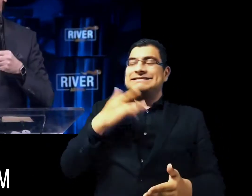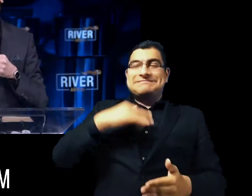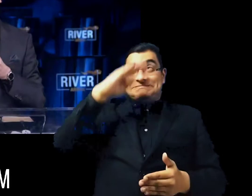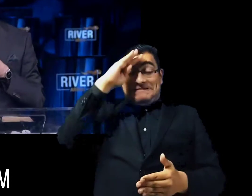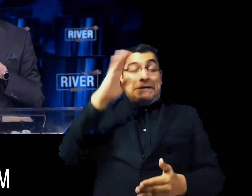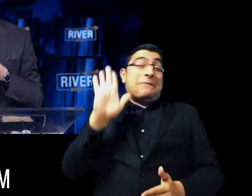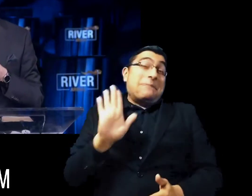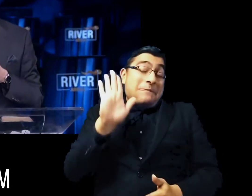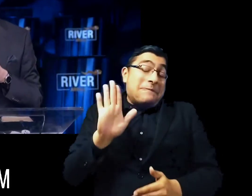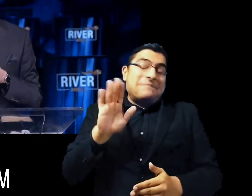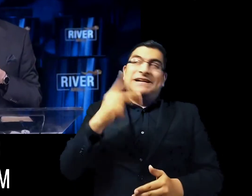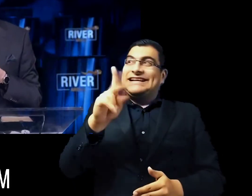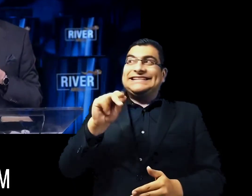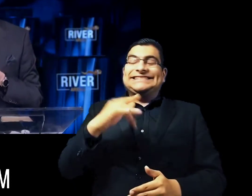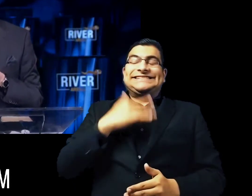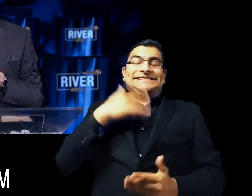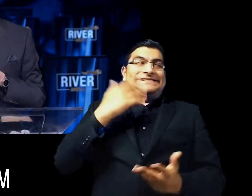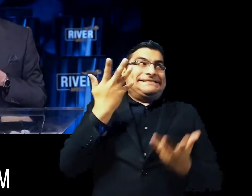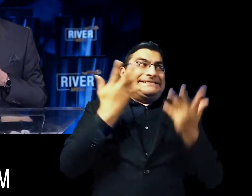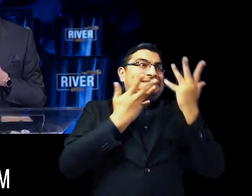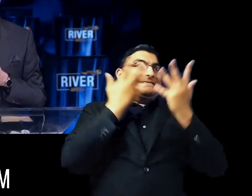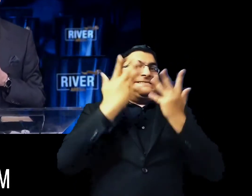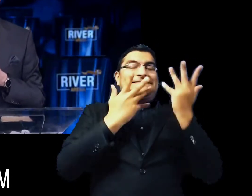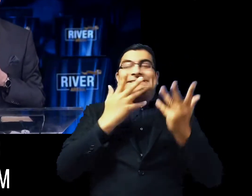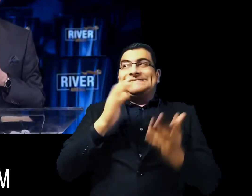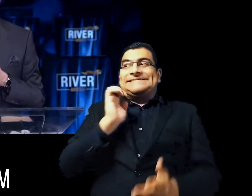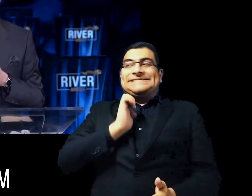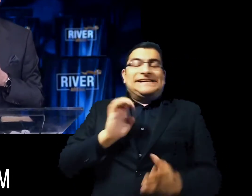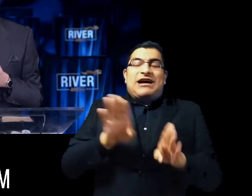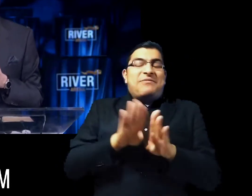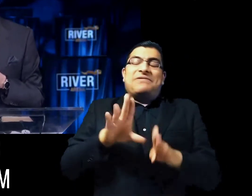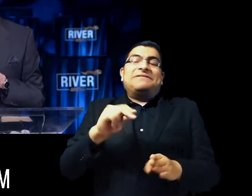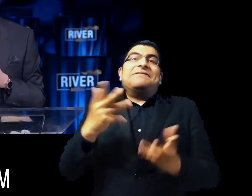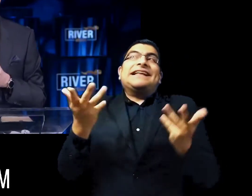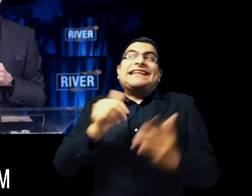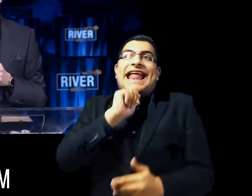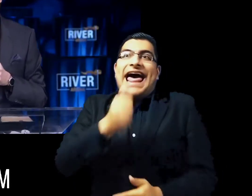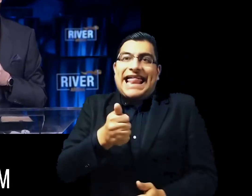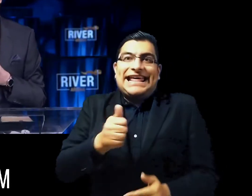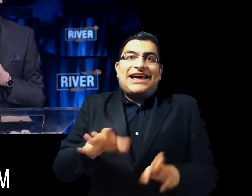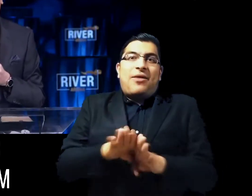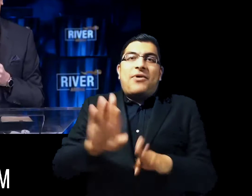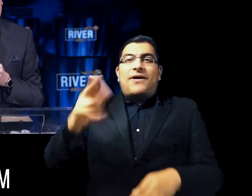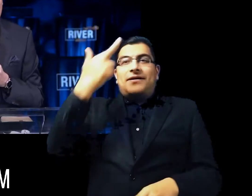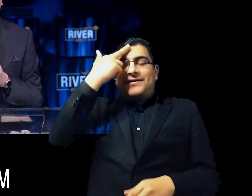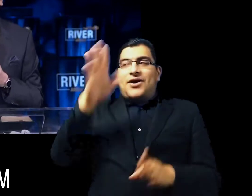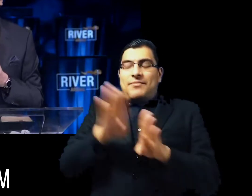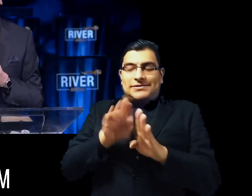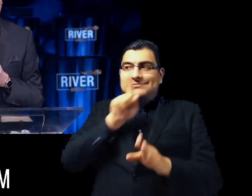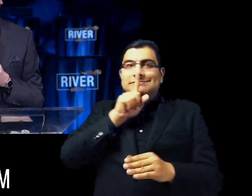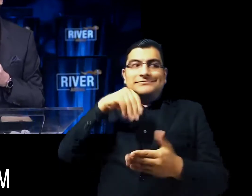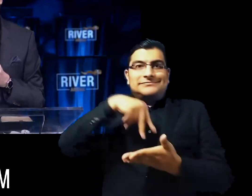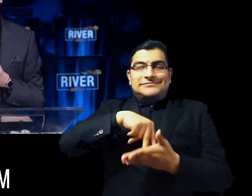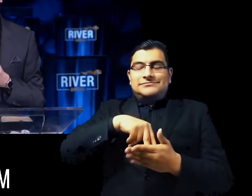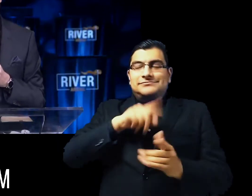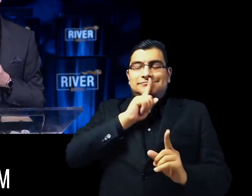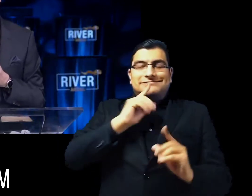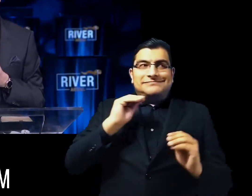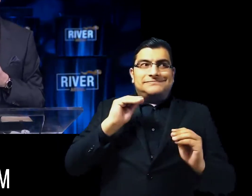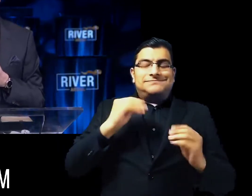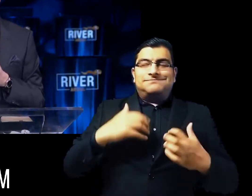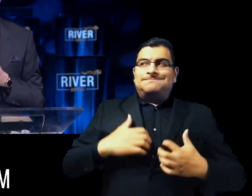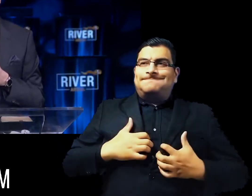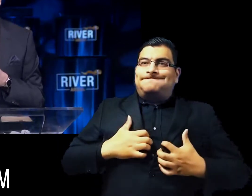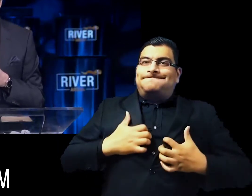salir corriendo, pero no hice nada de todo eso. Me acuerdo que permanecía ahí congelado de